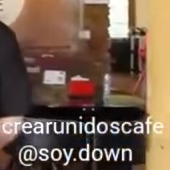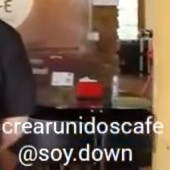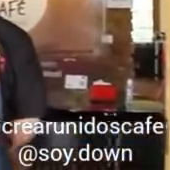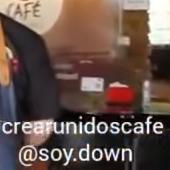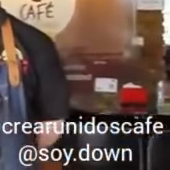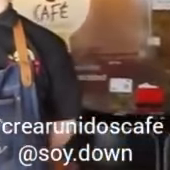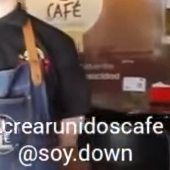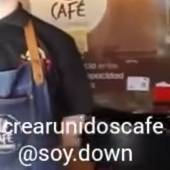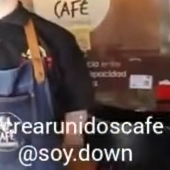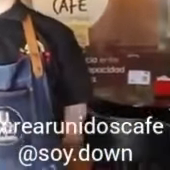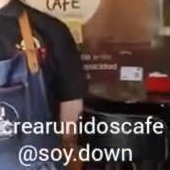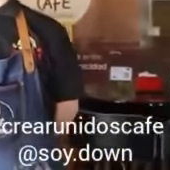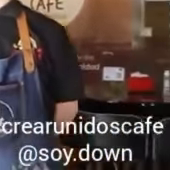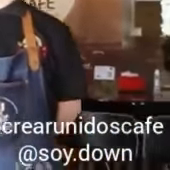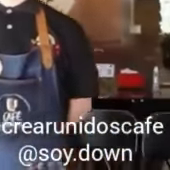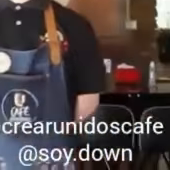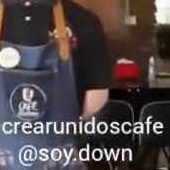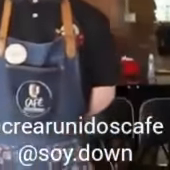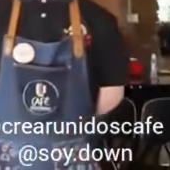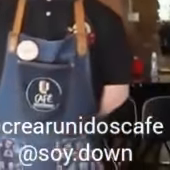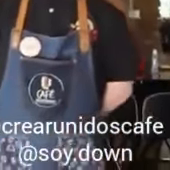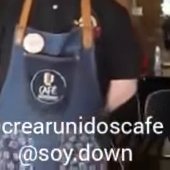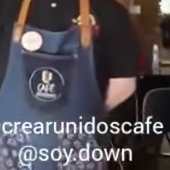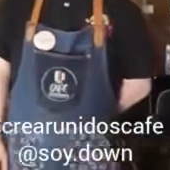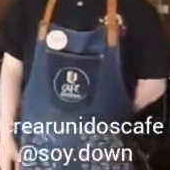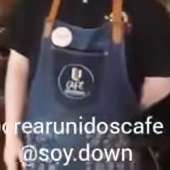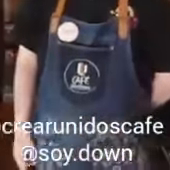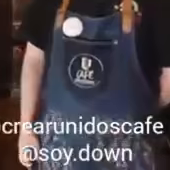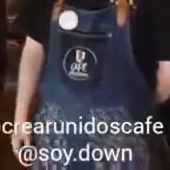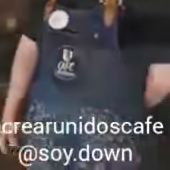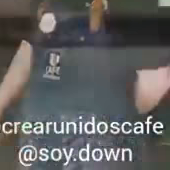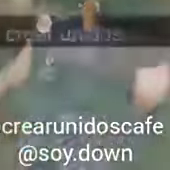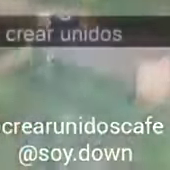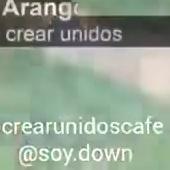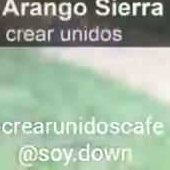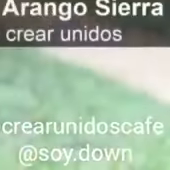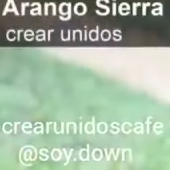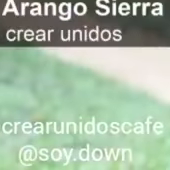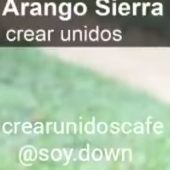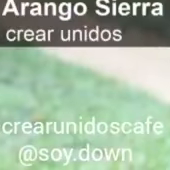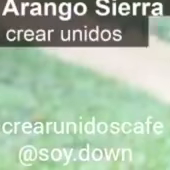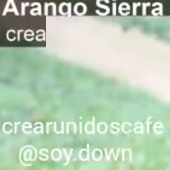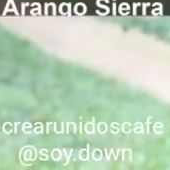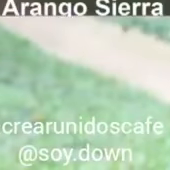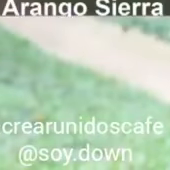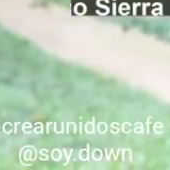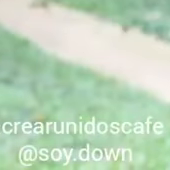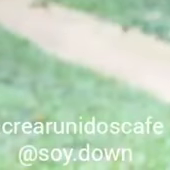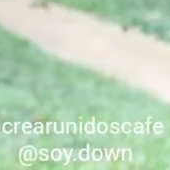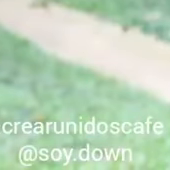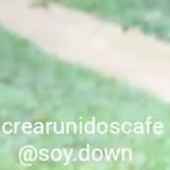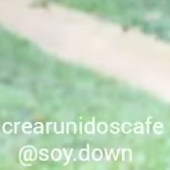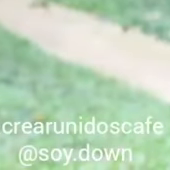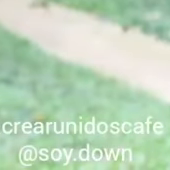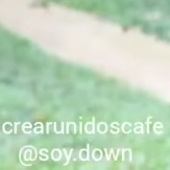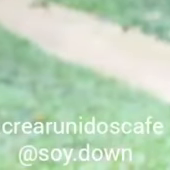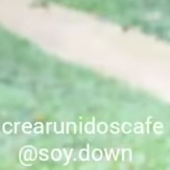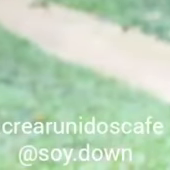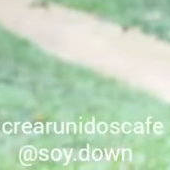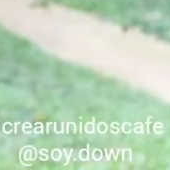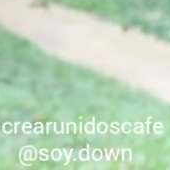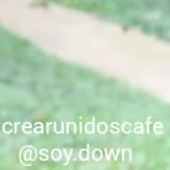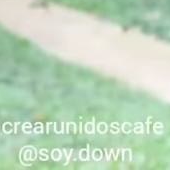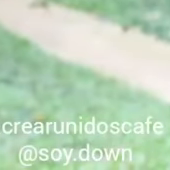protocolos de seguridad para ingresar a dicho lugar bueno yo soy muy aquí estoy muy